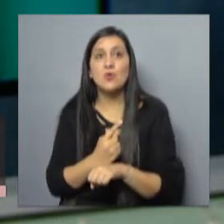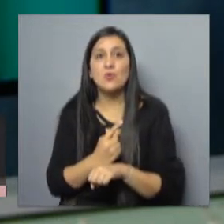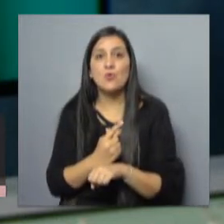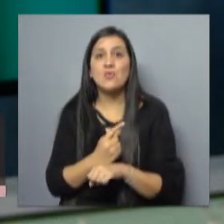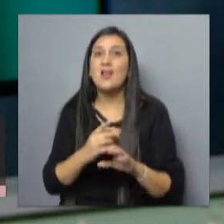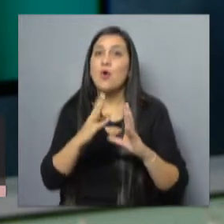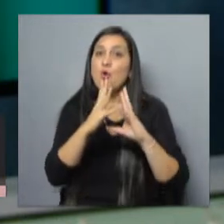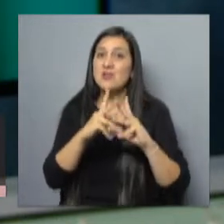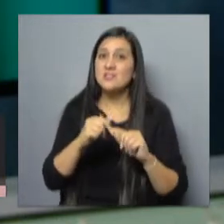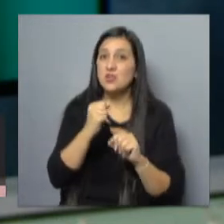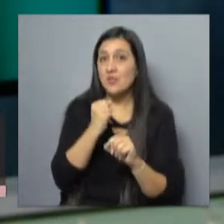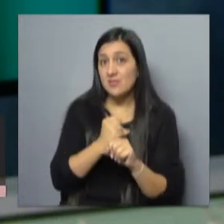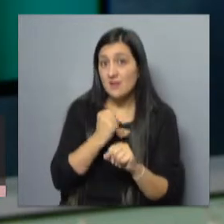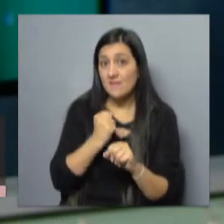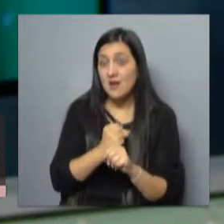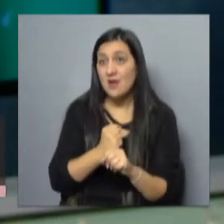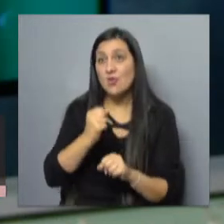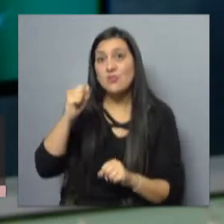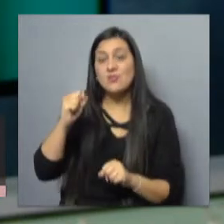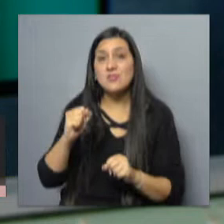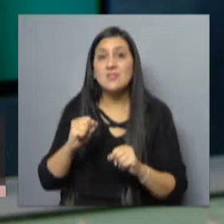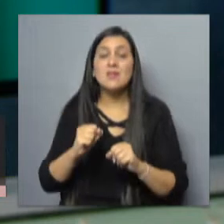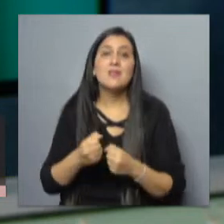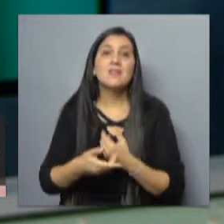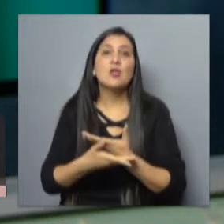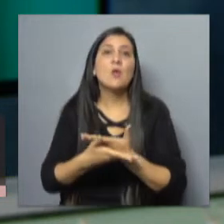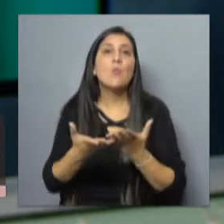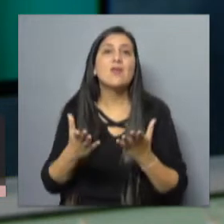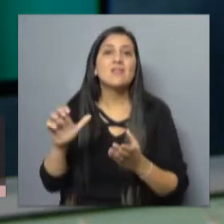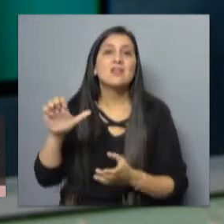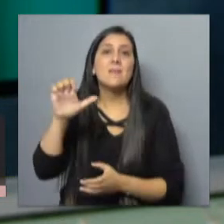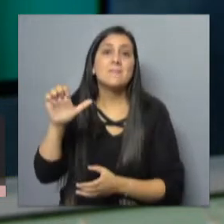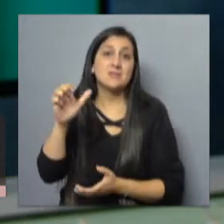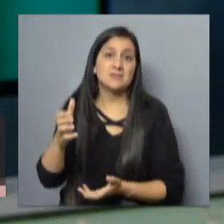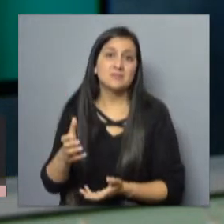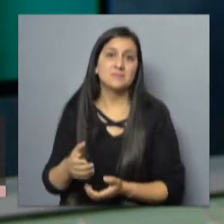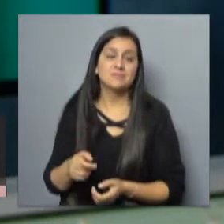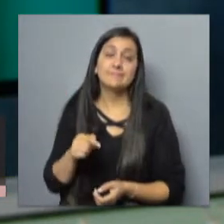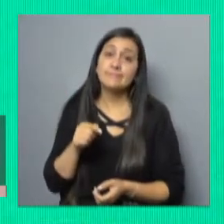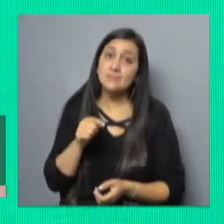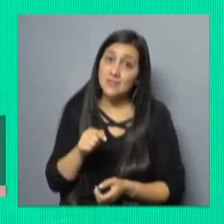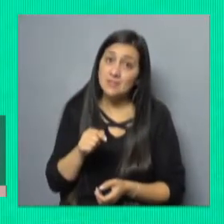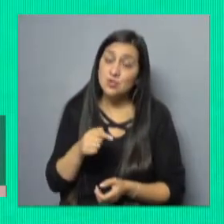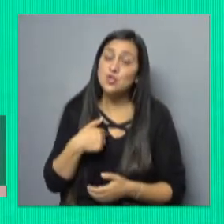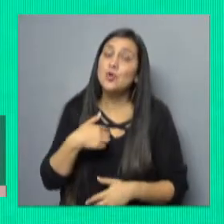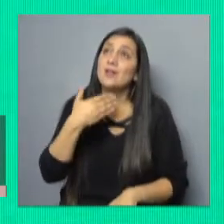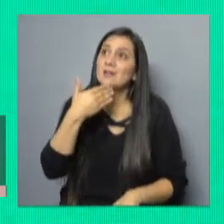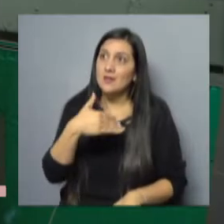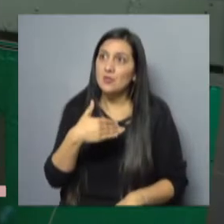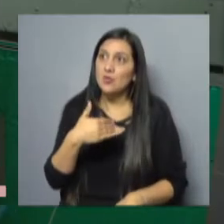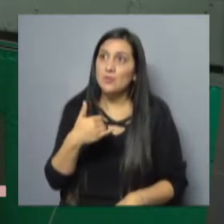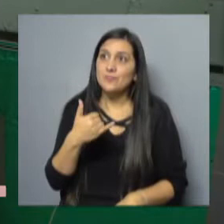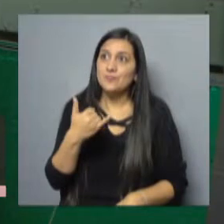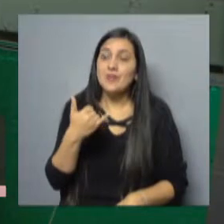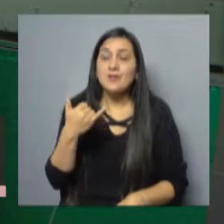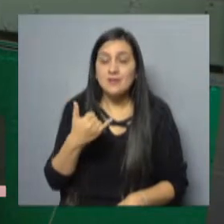organización del trabajo de la imagen de la empresa esté etcétera desde ese punto de vista yo entiendo que hay que tener en